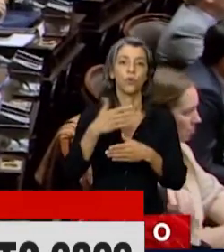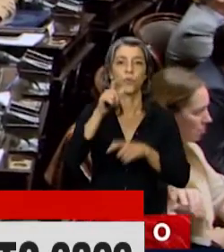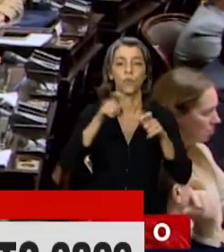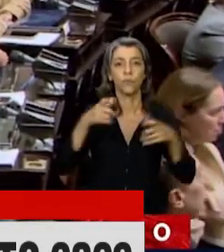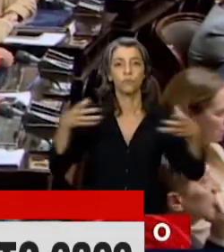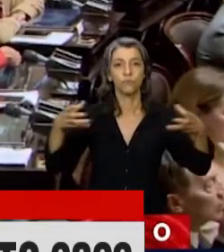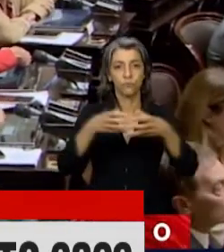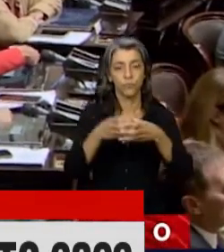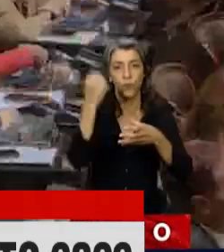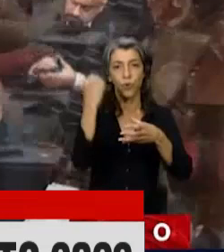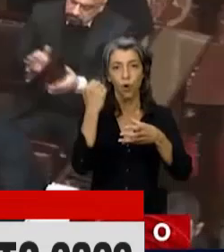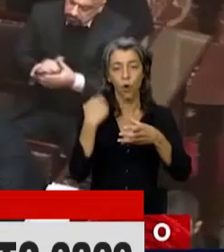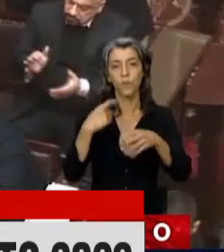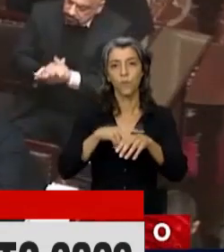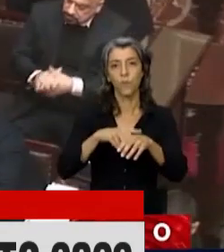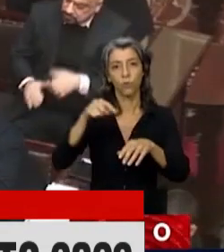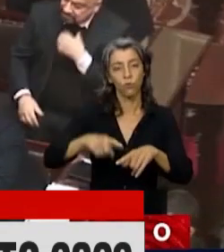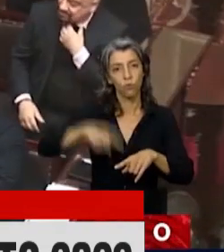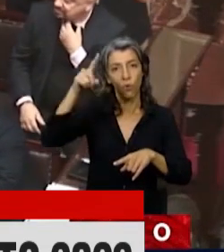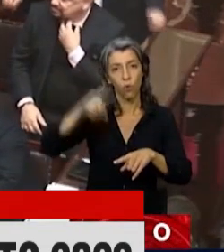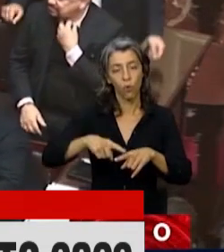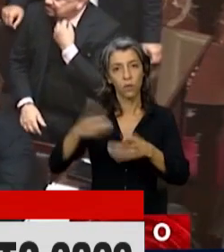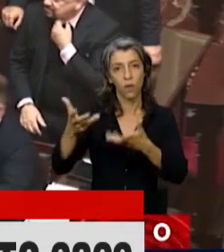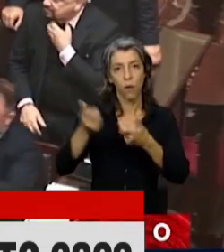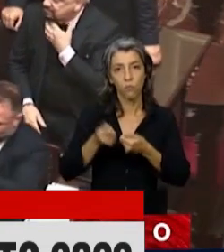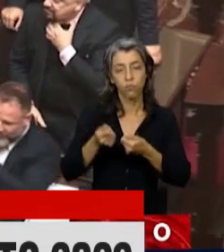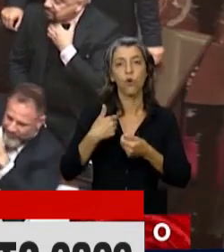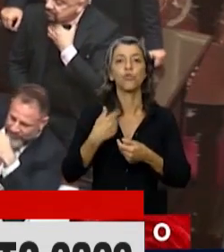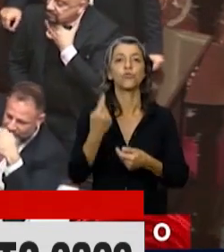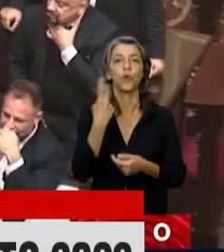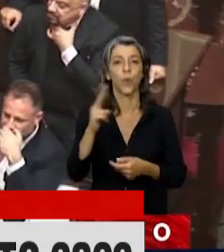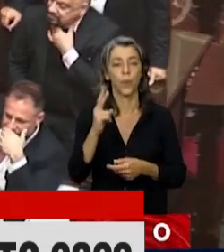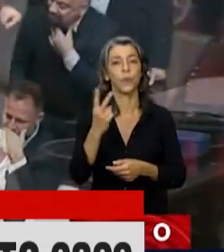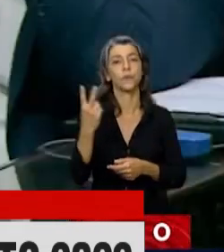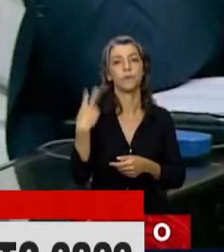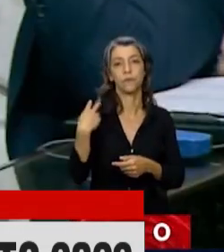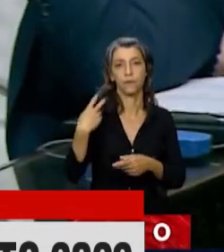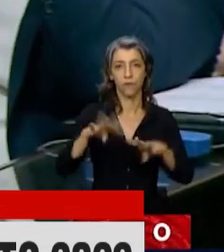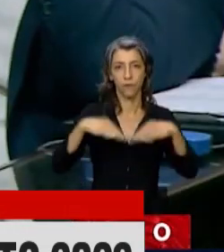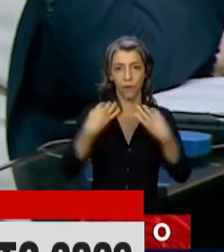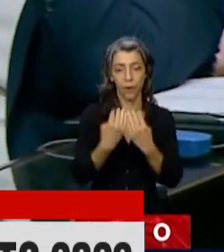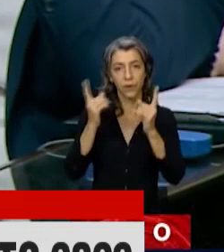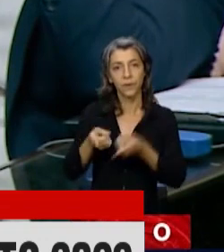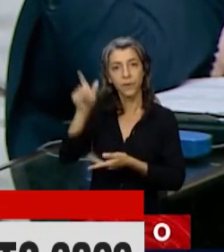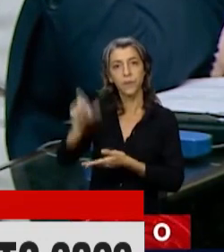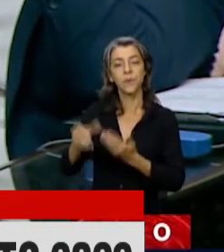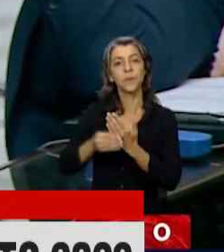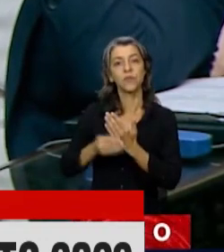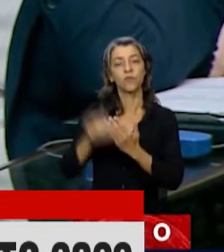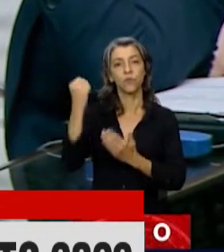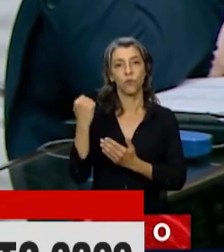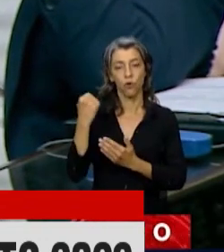proyecto. Y por lo tanto, el Poder Judicial, de muy buenos sueldos, de muy buenos ingresos, va a